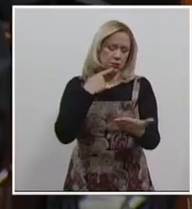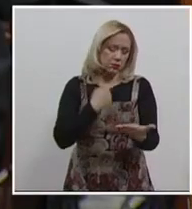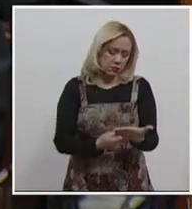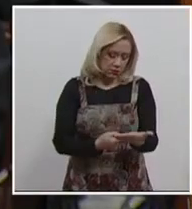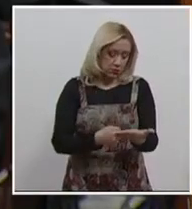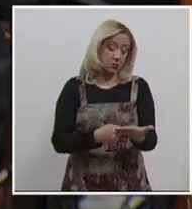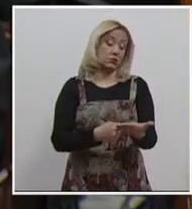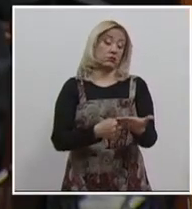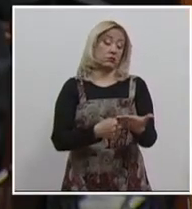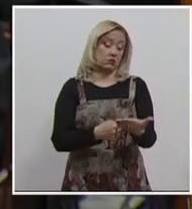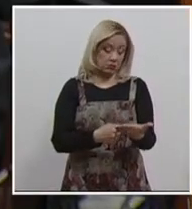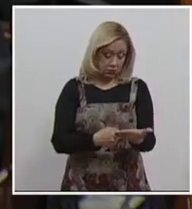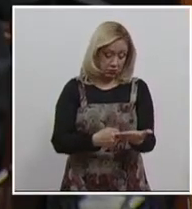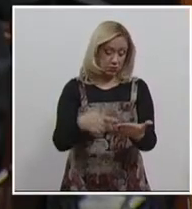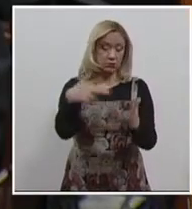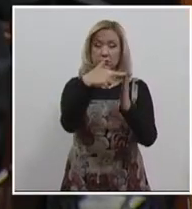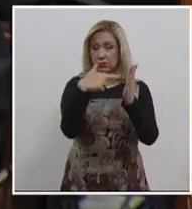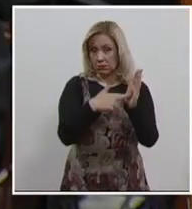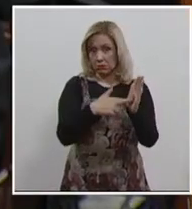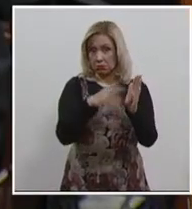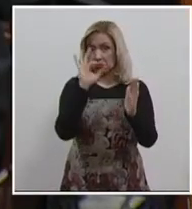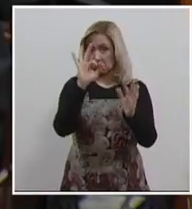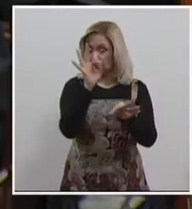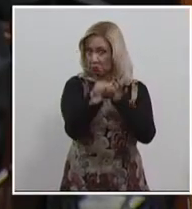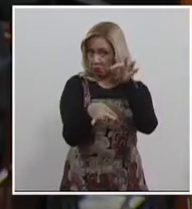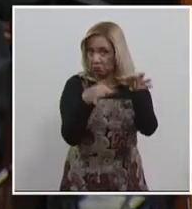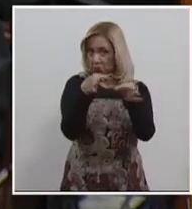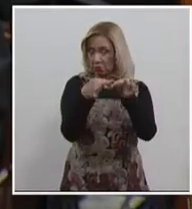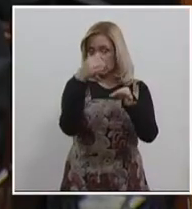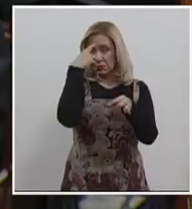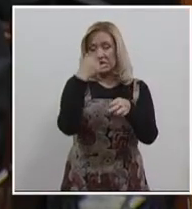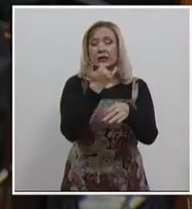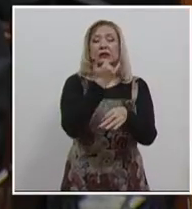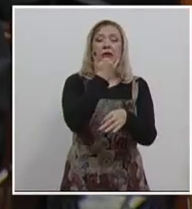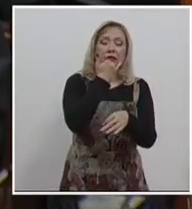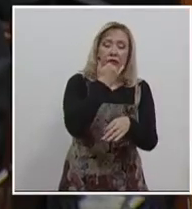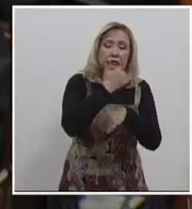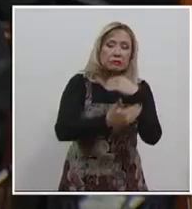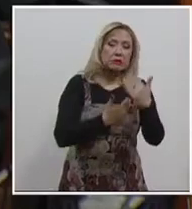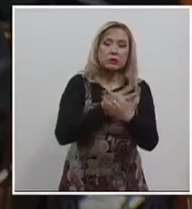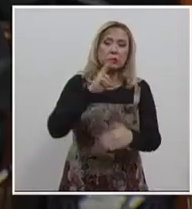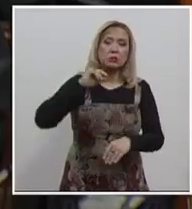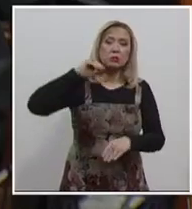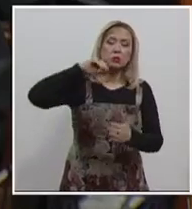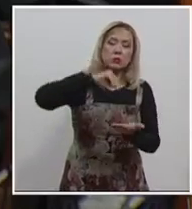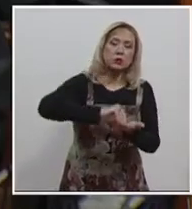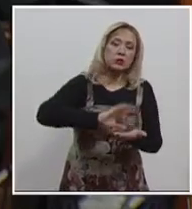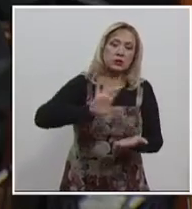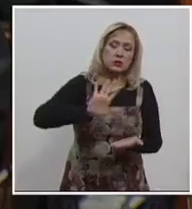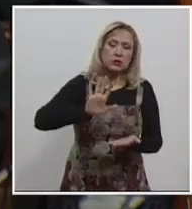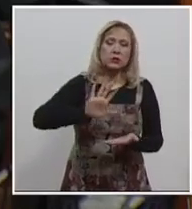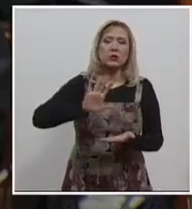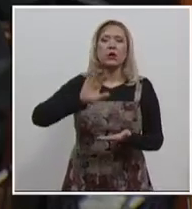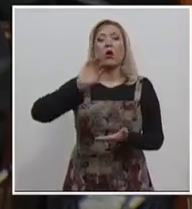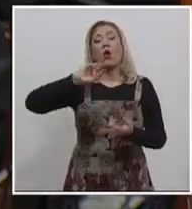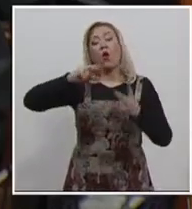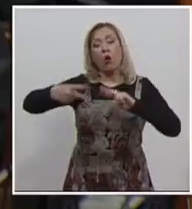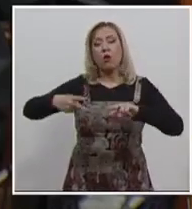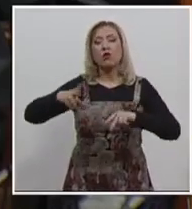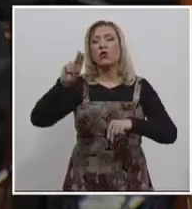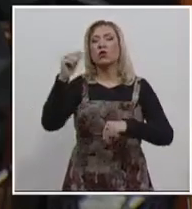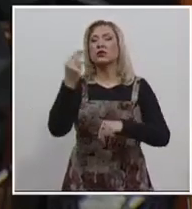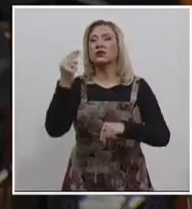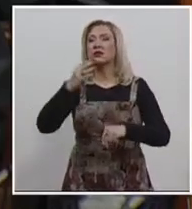se cumple con los requisitos formales para la aprobación de la dispensa, la declaración de urgencia y obvia resolución no cumple con el